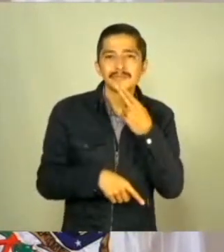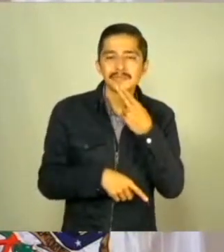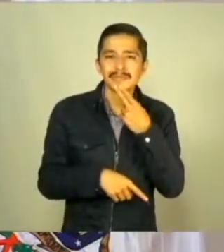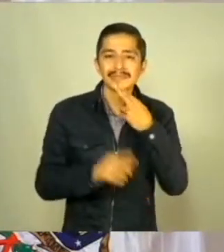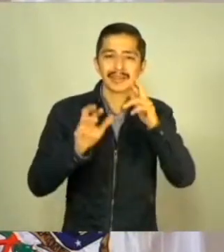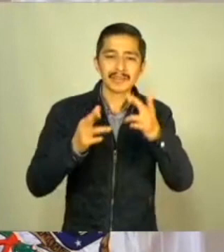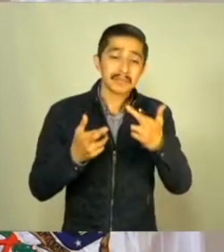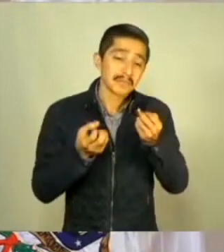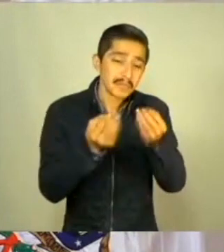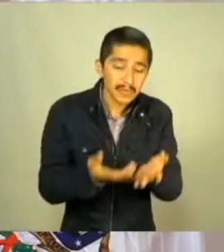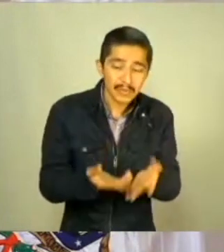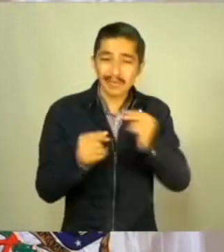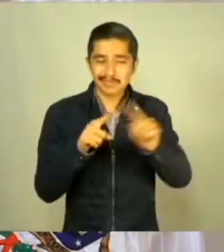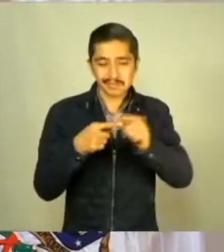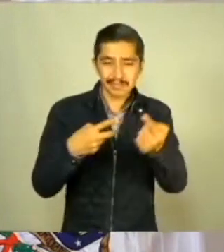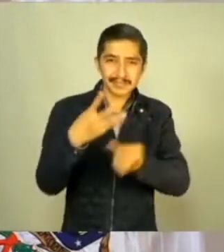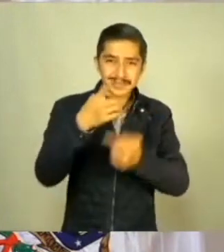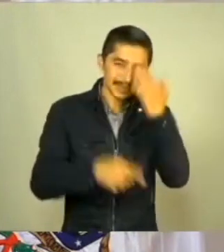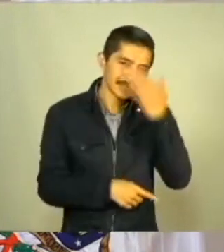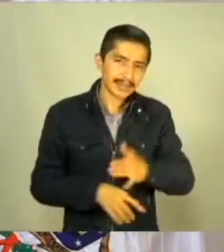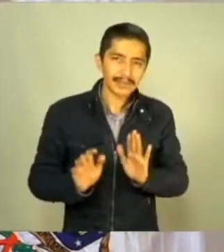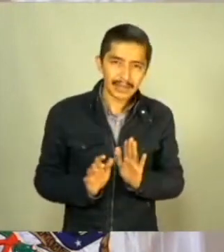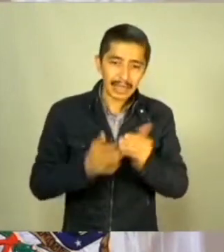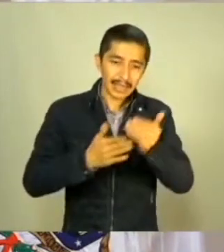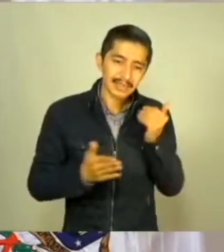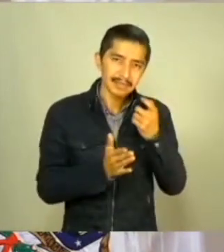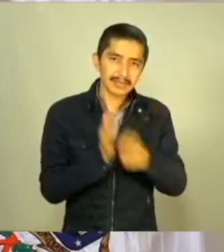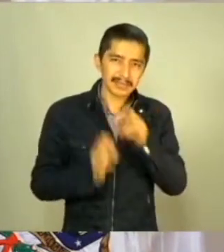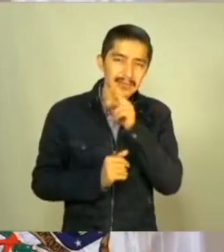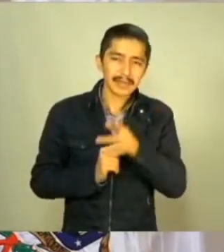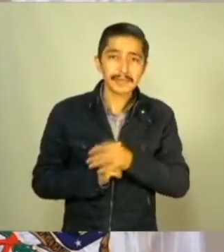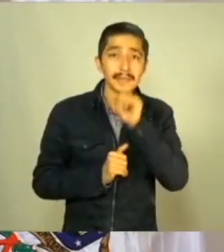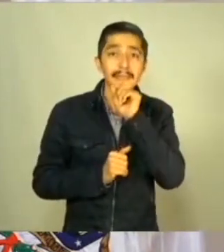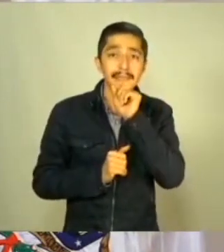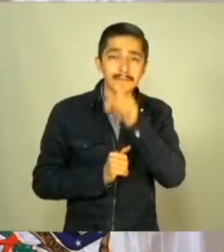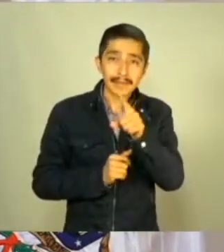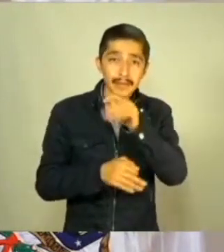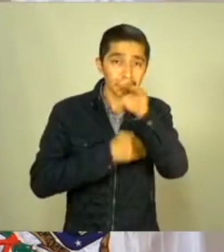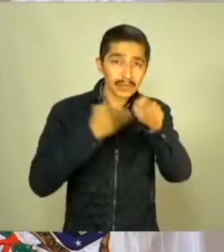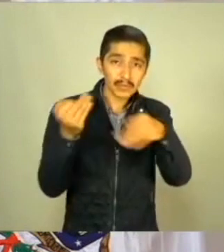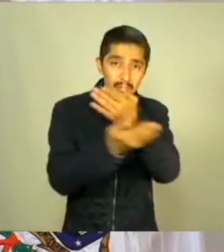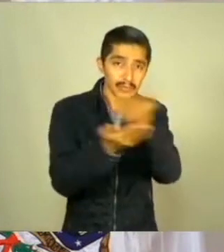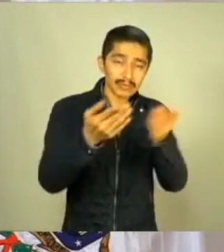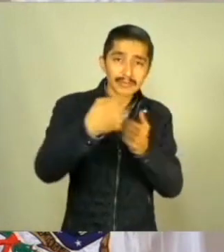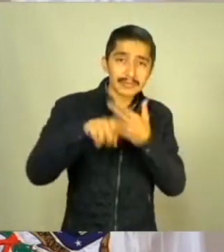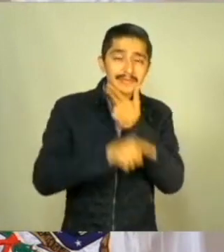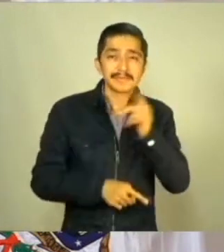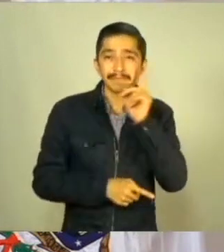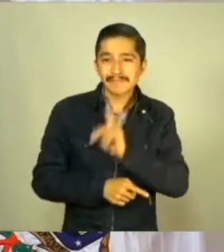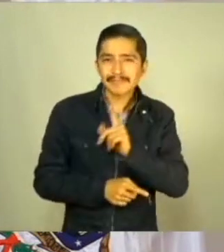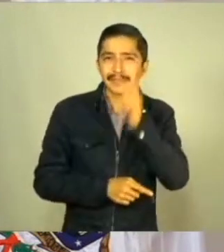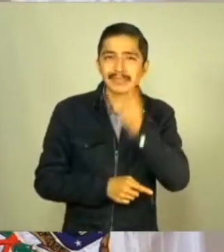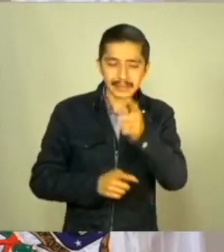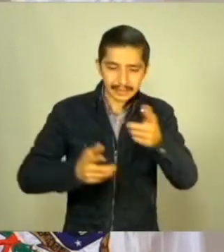regalos y todo aquello que ya sabemos de igual manera invitó a todos a todas y a todos a